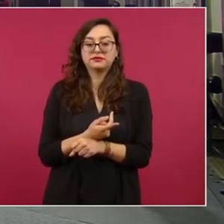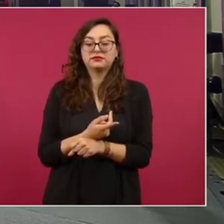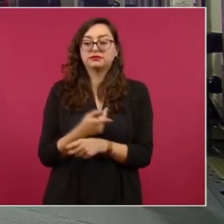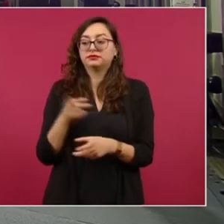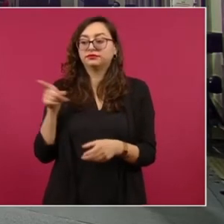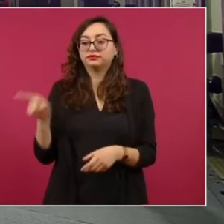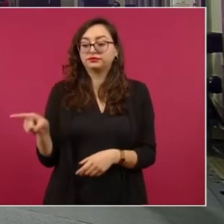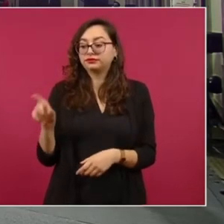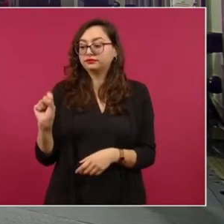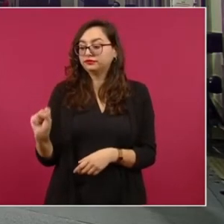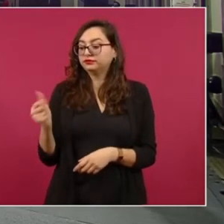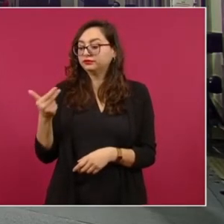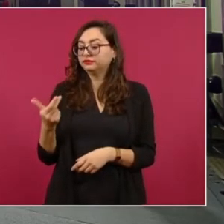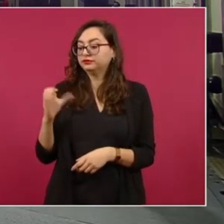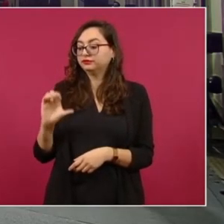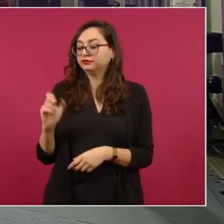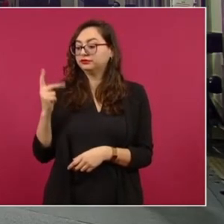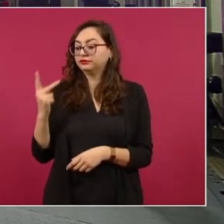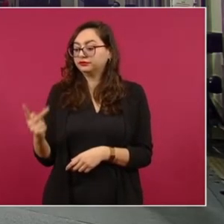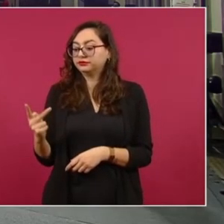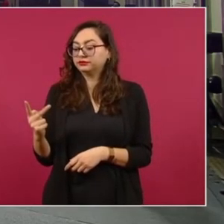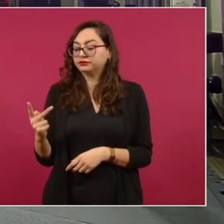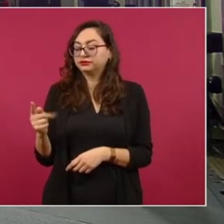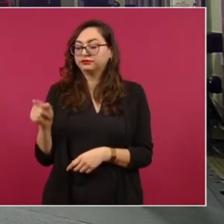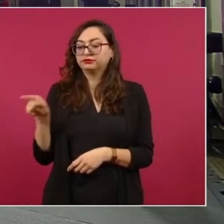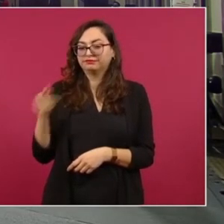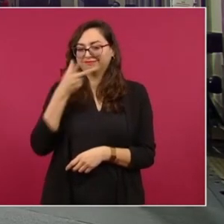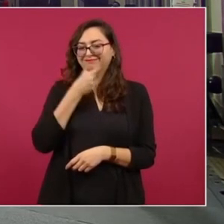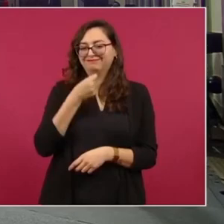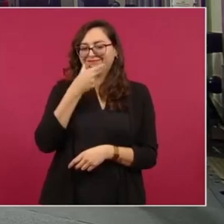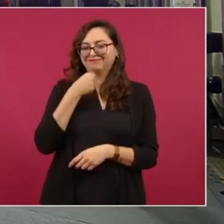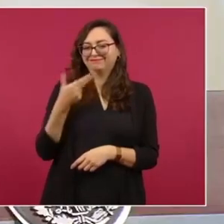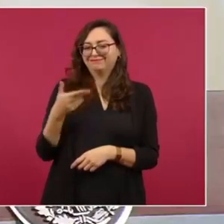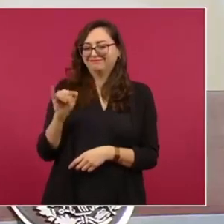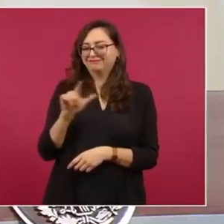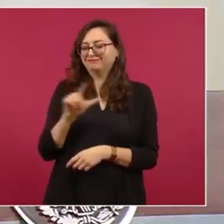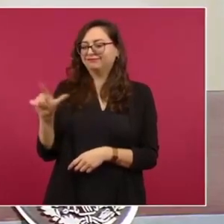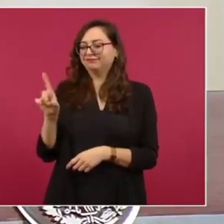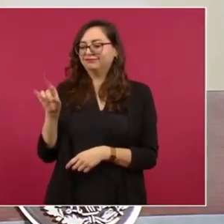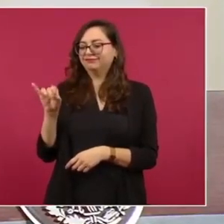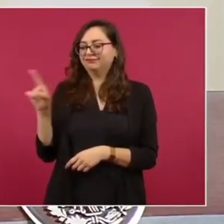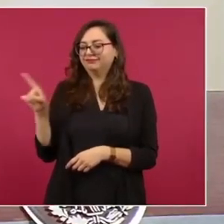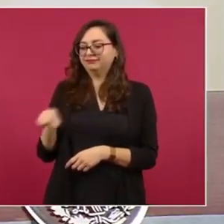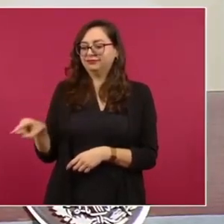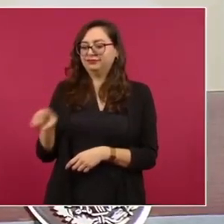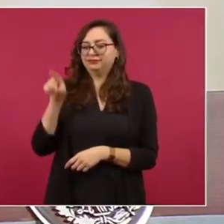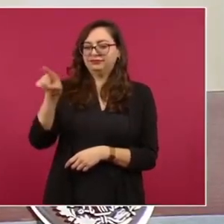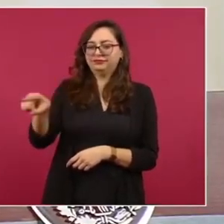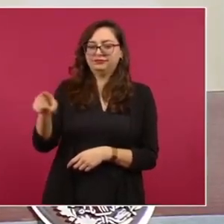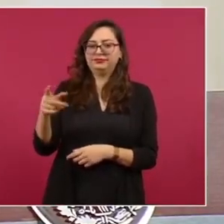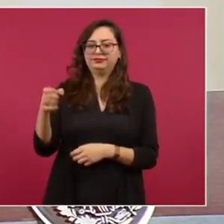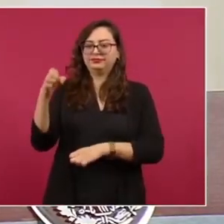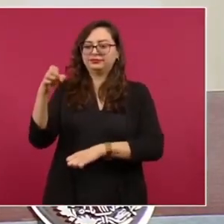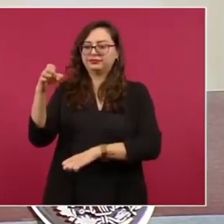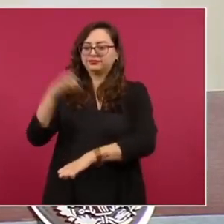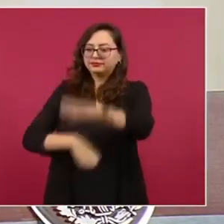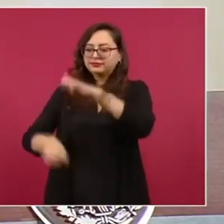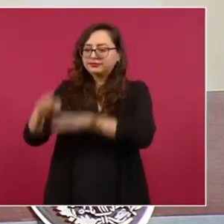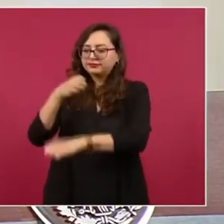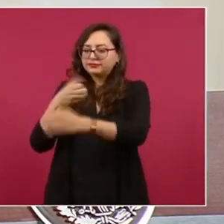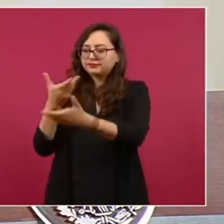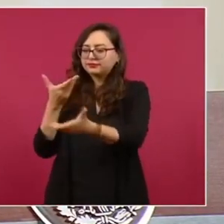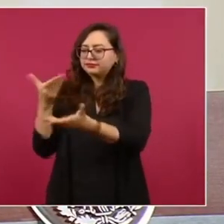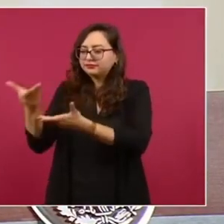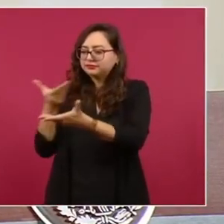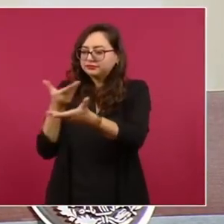Hacienda llega a un acuerdo, Gil Díaz, con los de Jumex. El abogado de